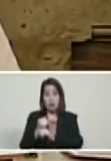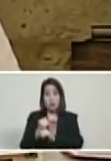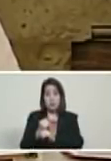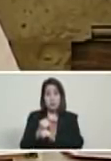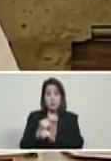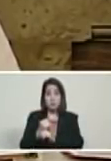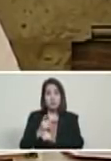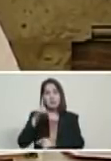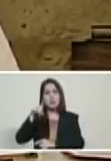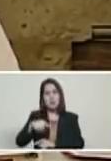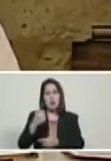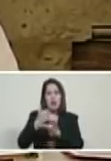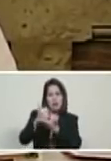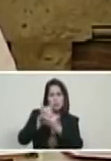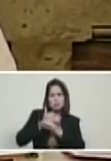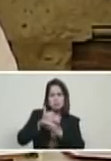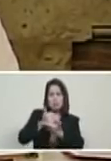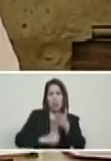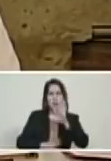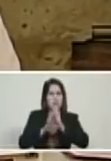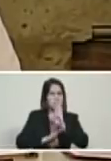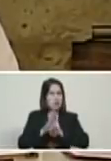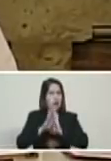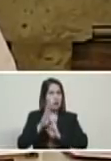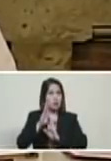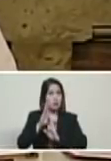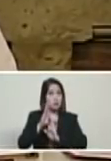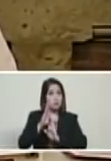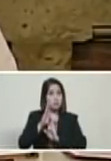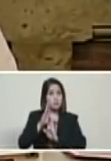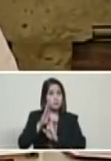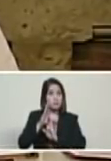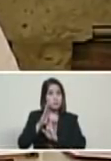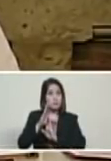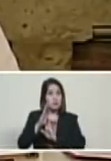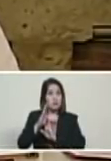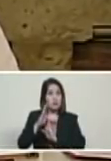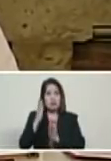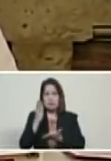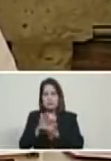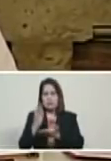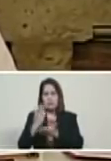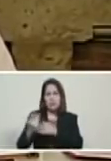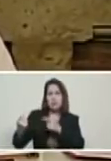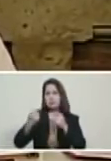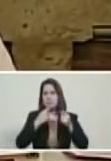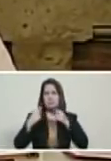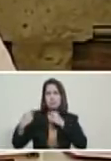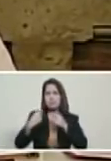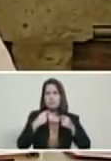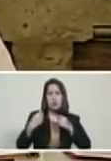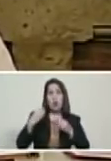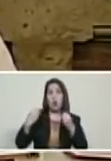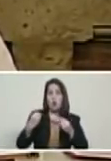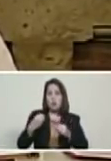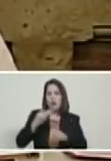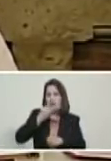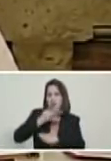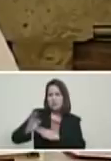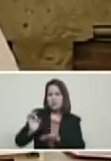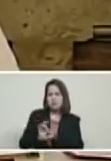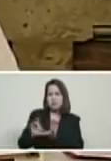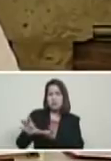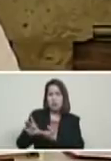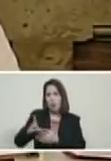finanzas nacionales para el desarrollo, en un combate permanente con la minería ilegal,